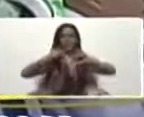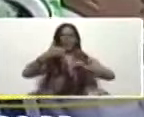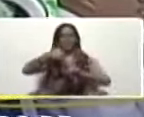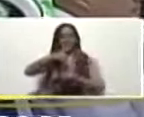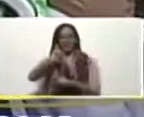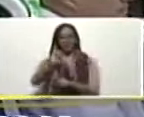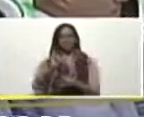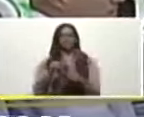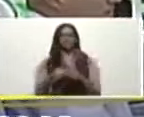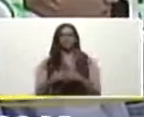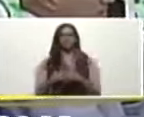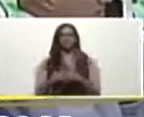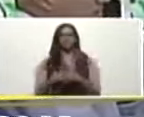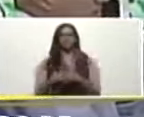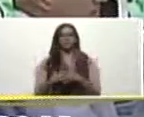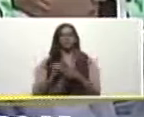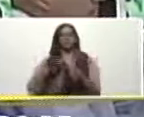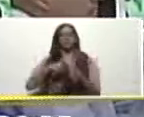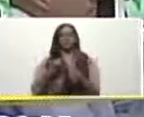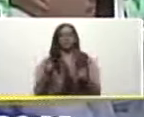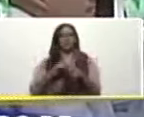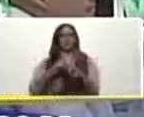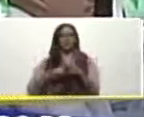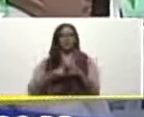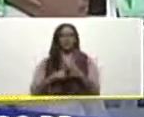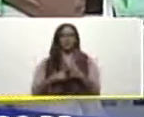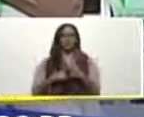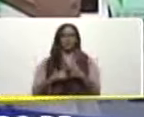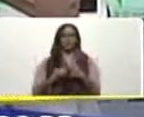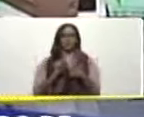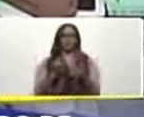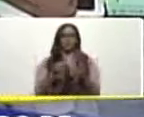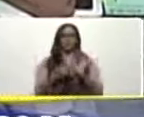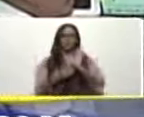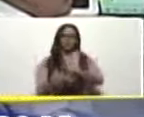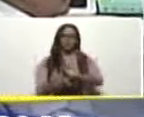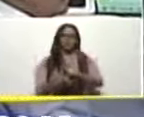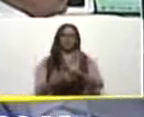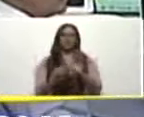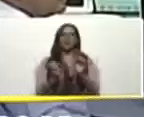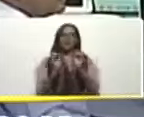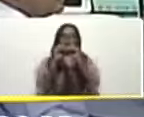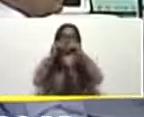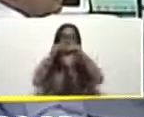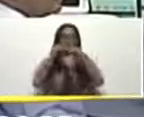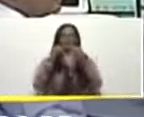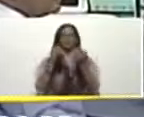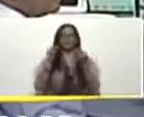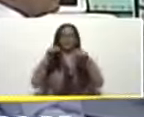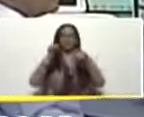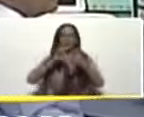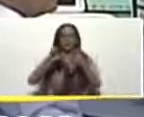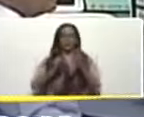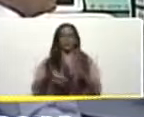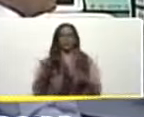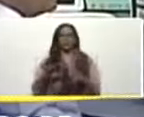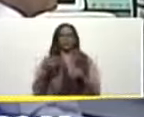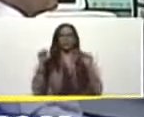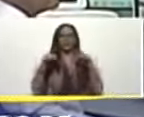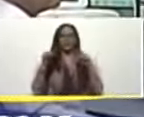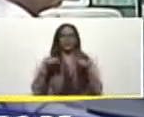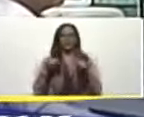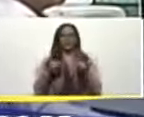y poder entonces determinar la microestructura de estos elementos, que es fundamental. Este microscopio,